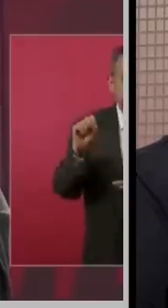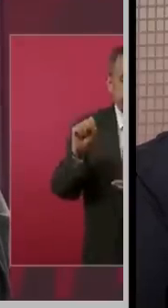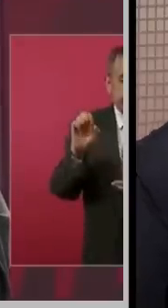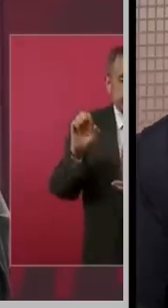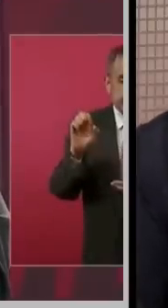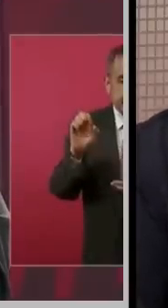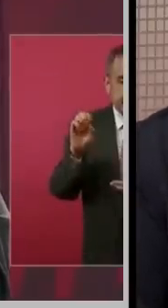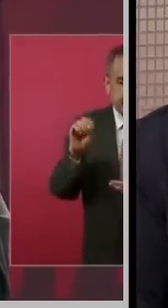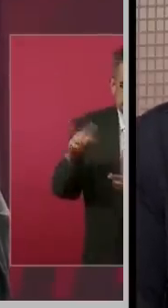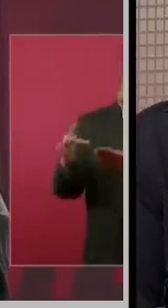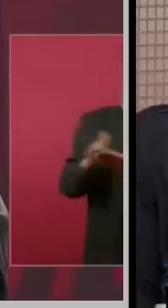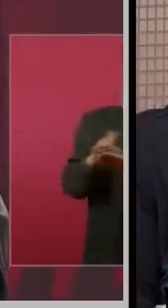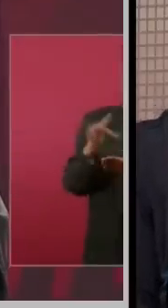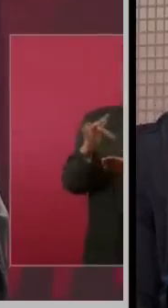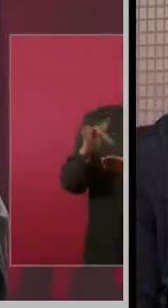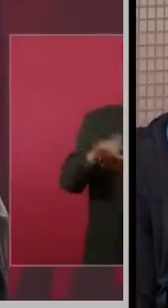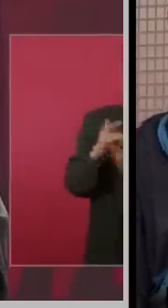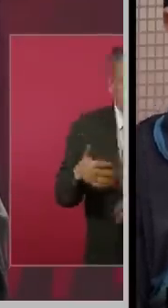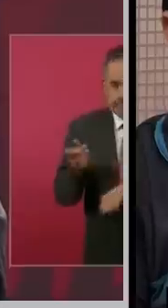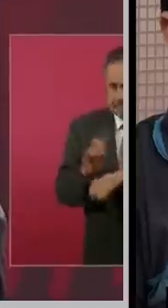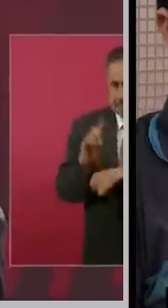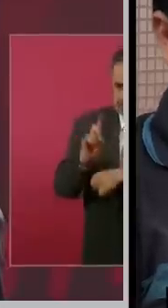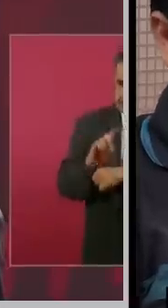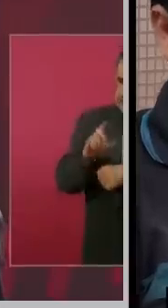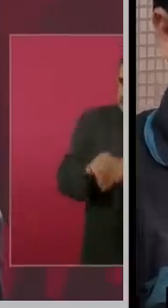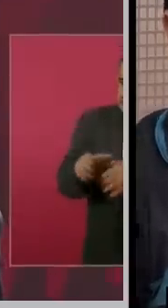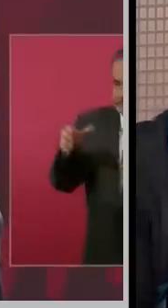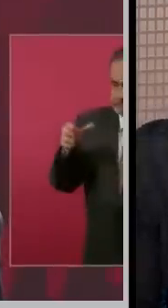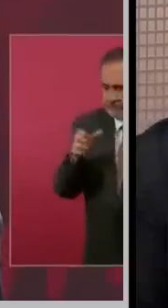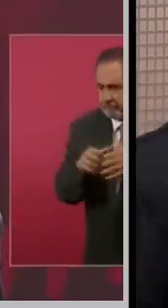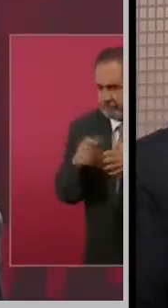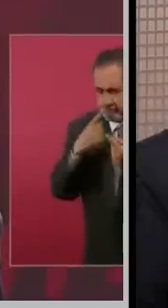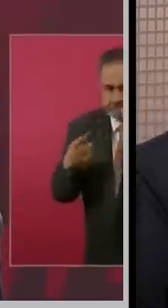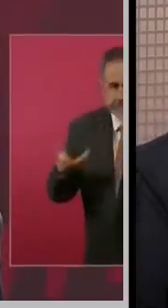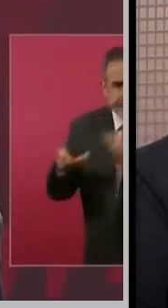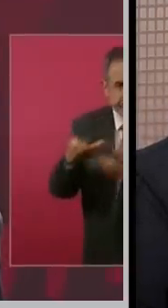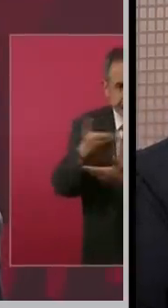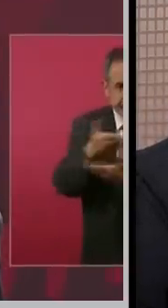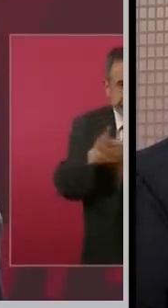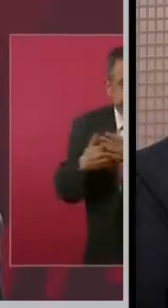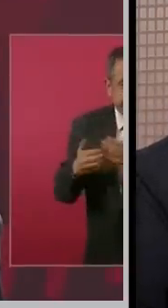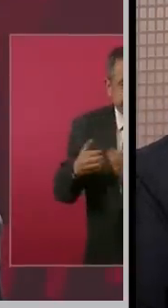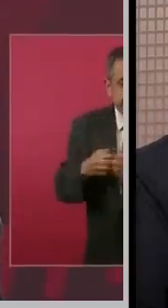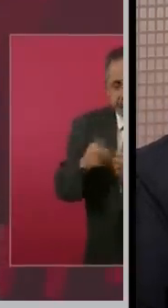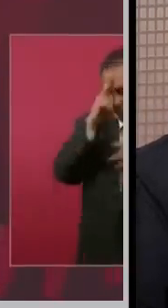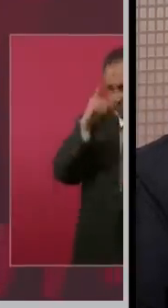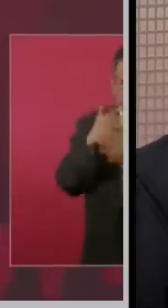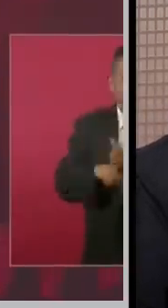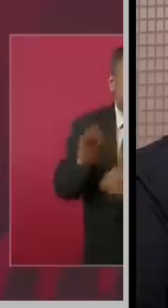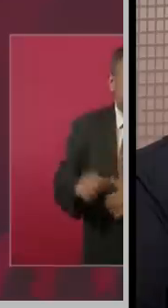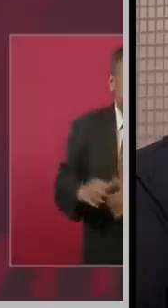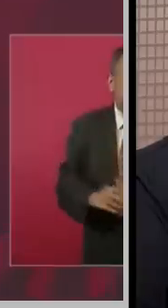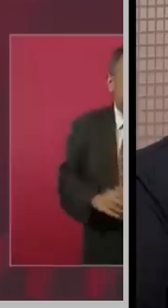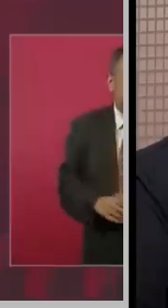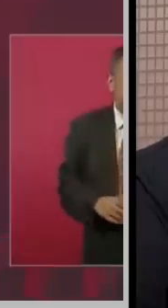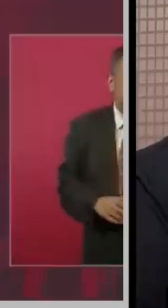todos los días estamos enfrentando el flagelo de la violencia.